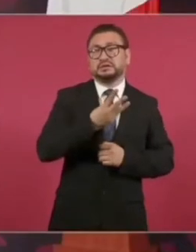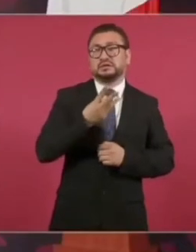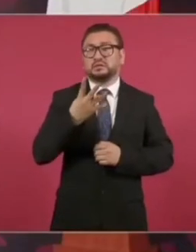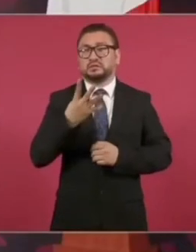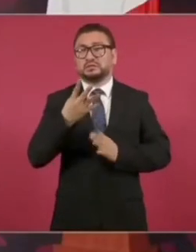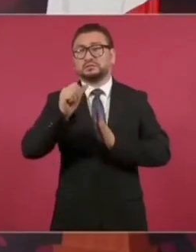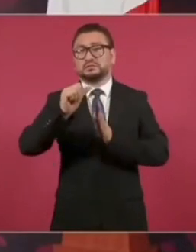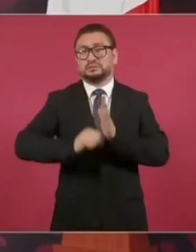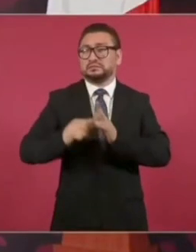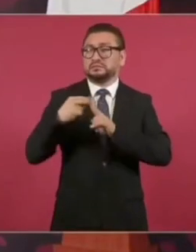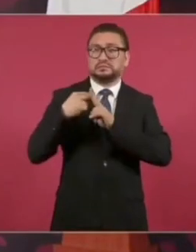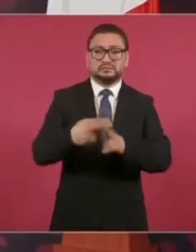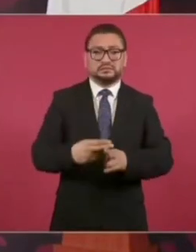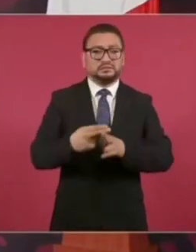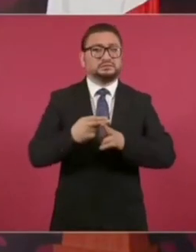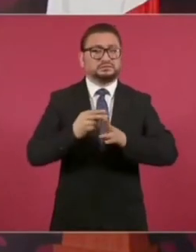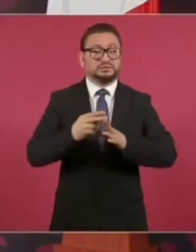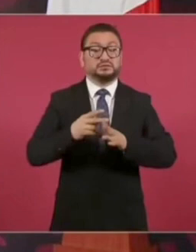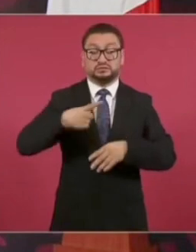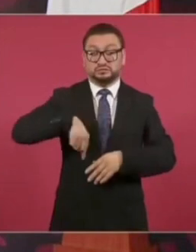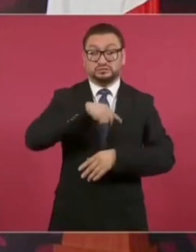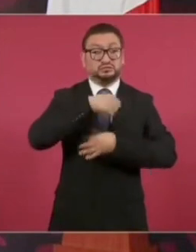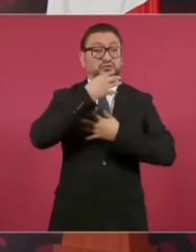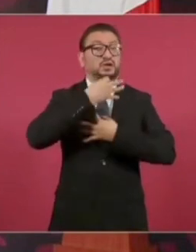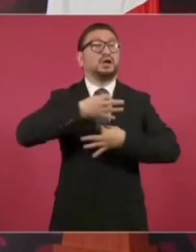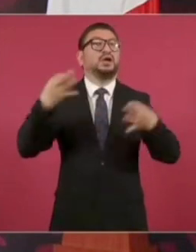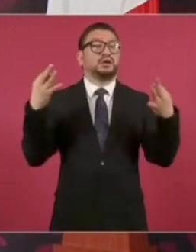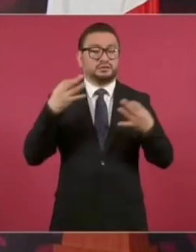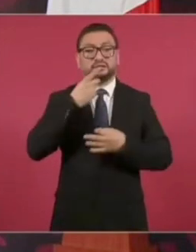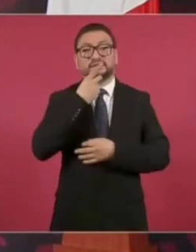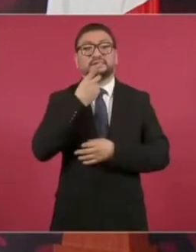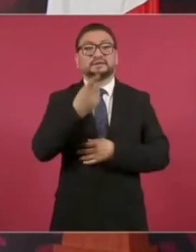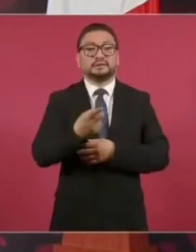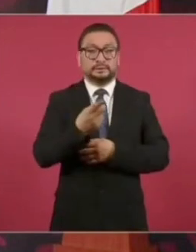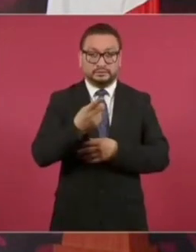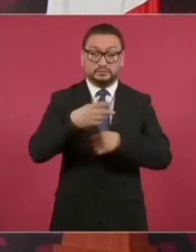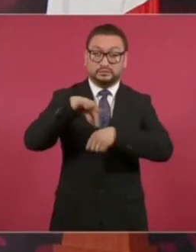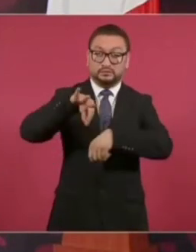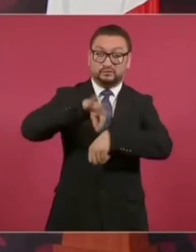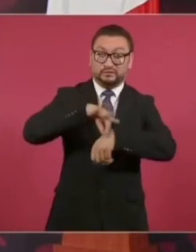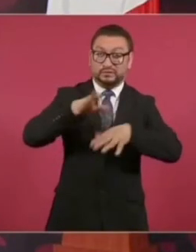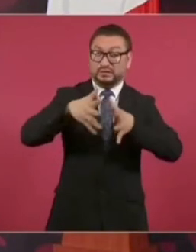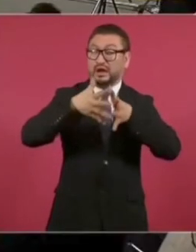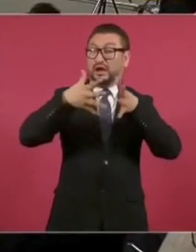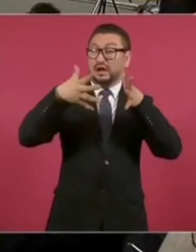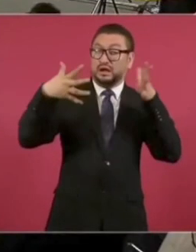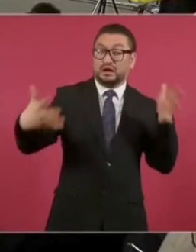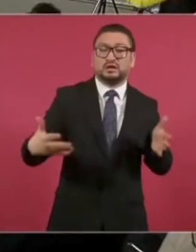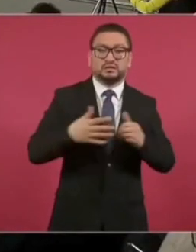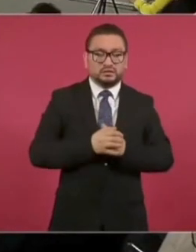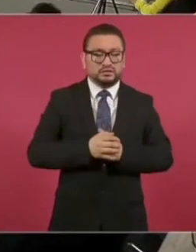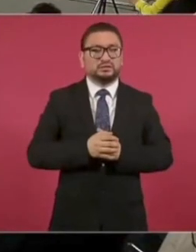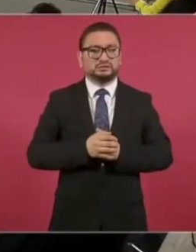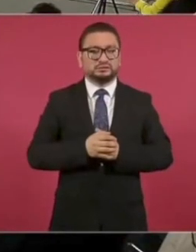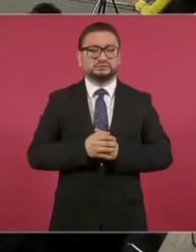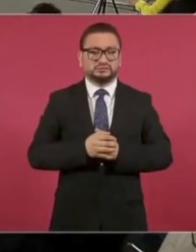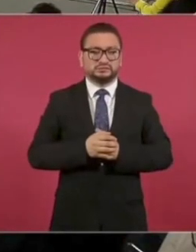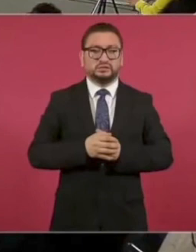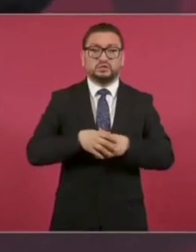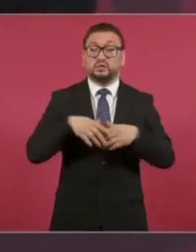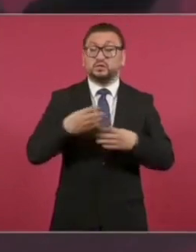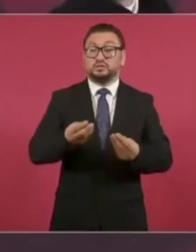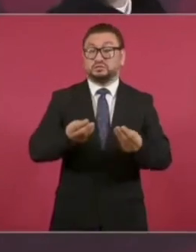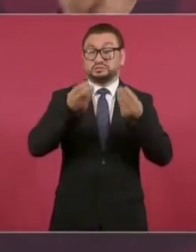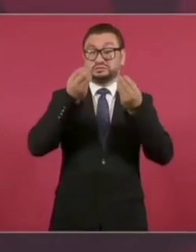3-4 meses a la fecha, que dijimos, hablábamos de una mega farmacia, se